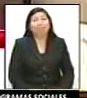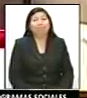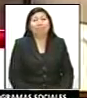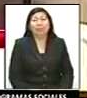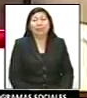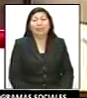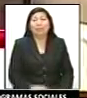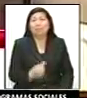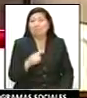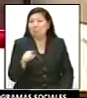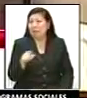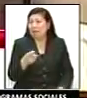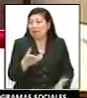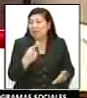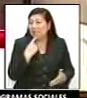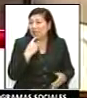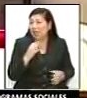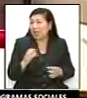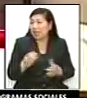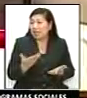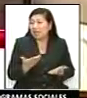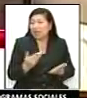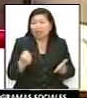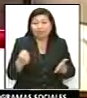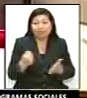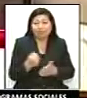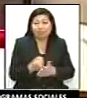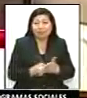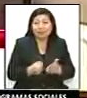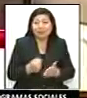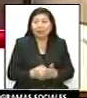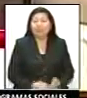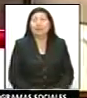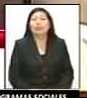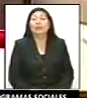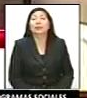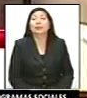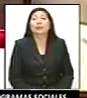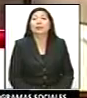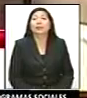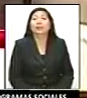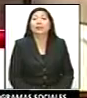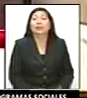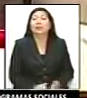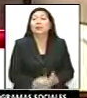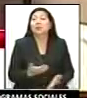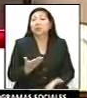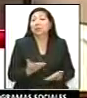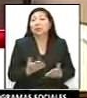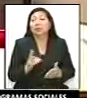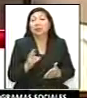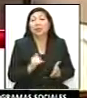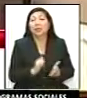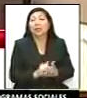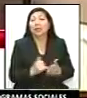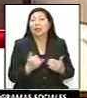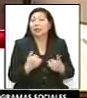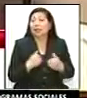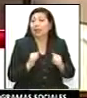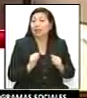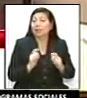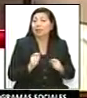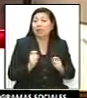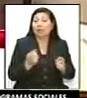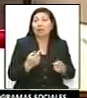en más de una ocasión se han hecho imputaciones de presuntos actos delictivos que tienen que ser